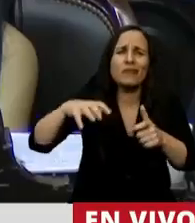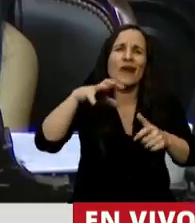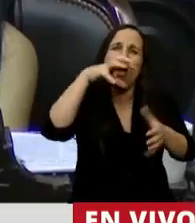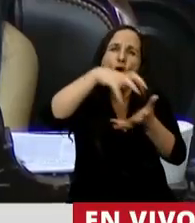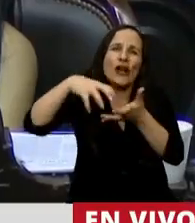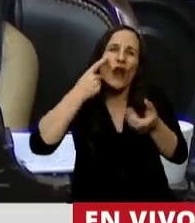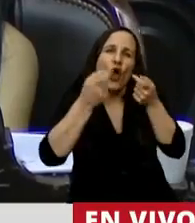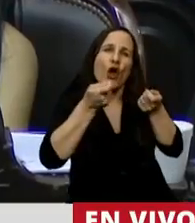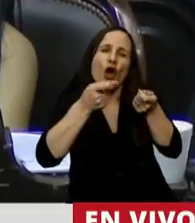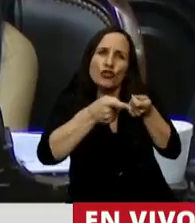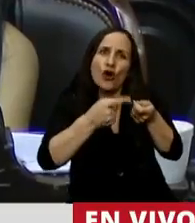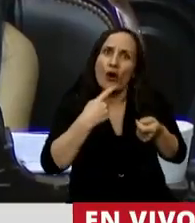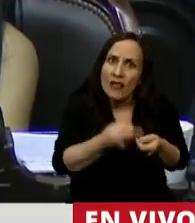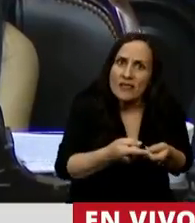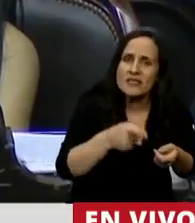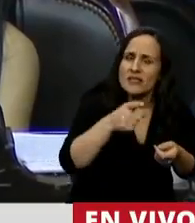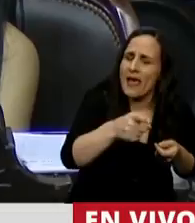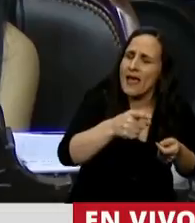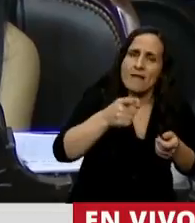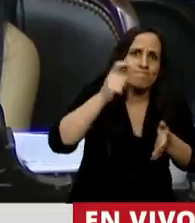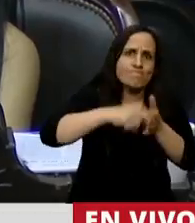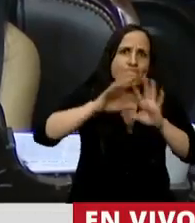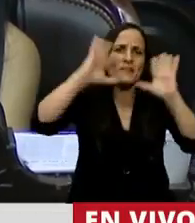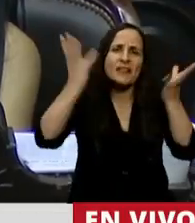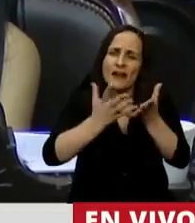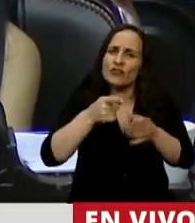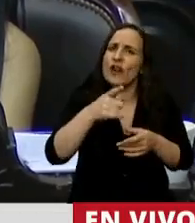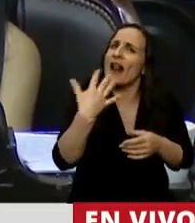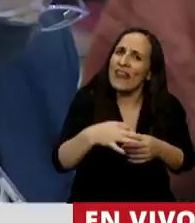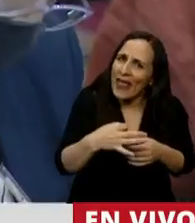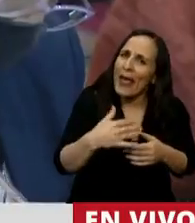monitoreo, que para respetar su compromiso internacional tiene